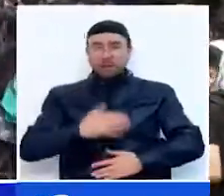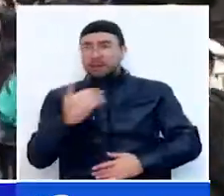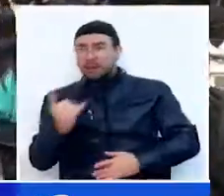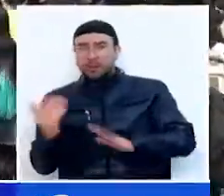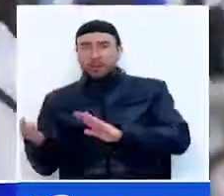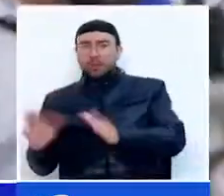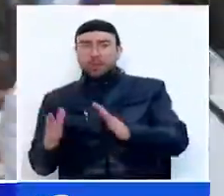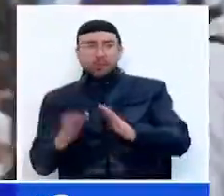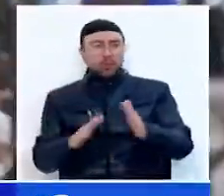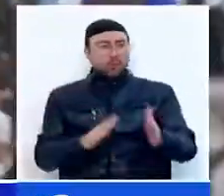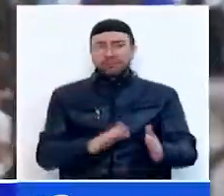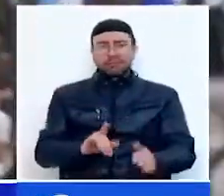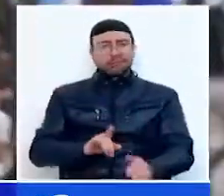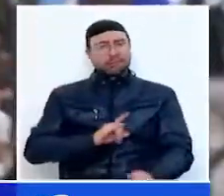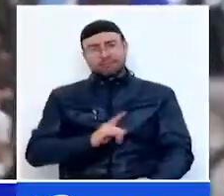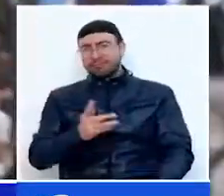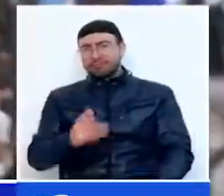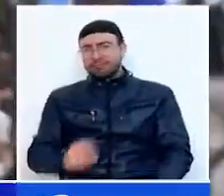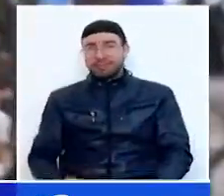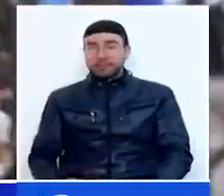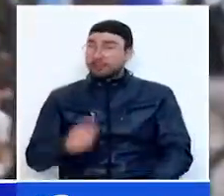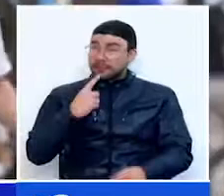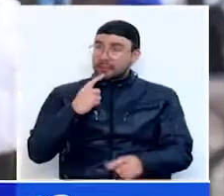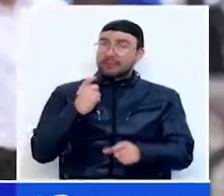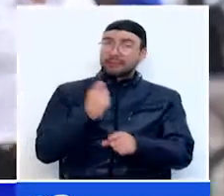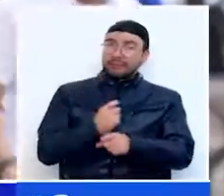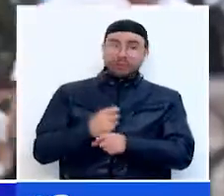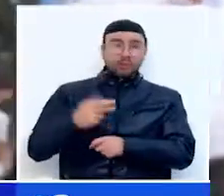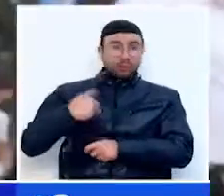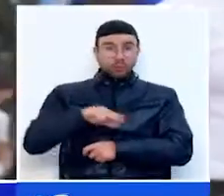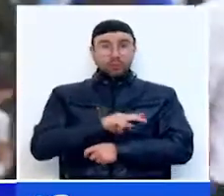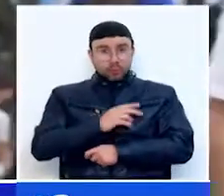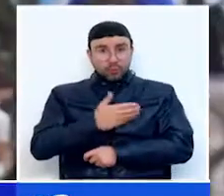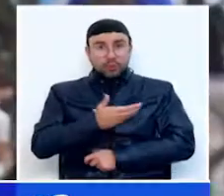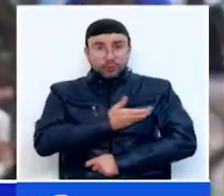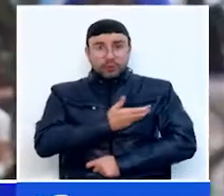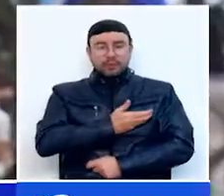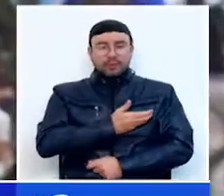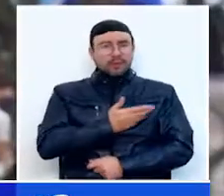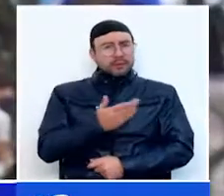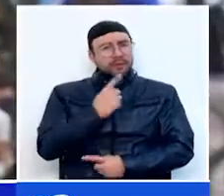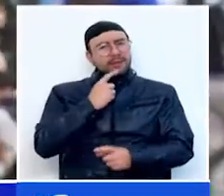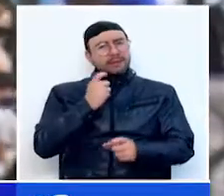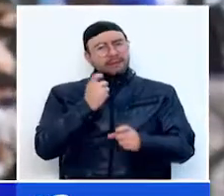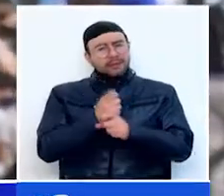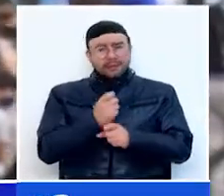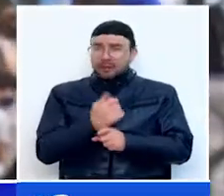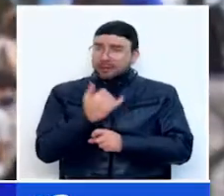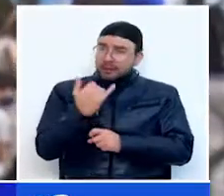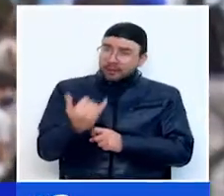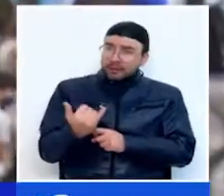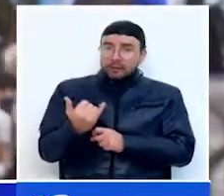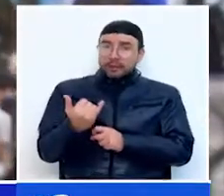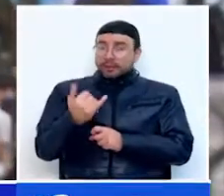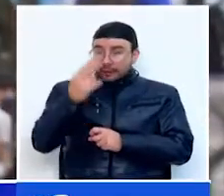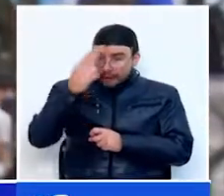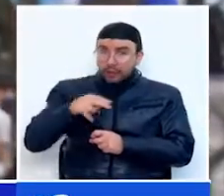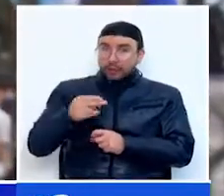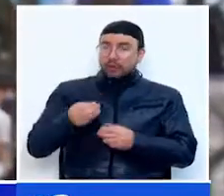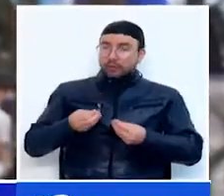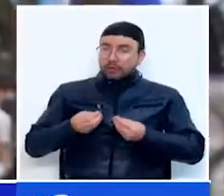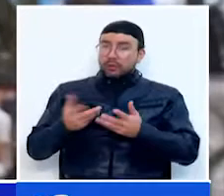que se presentan. Es muy difícil para nosotros las madres tener que entregar nuestros hijos para que